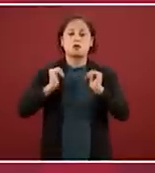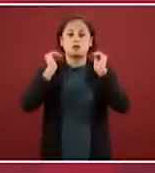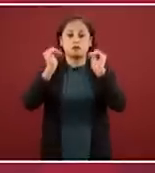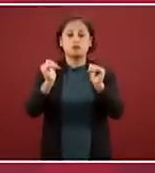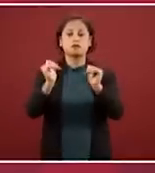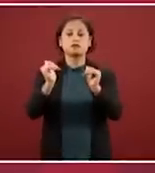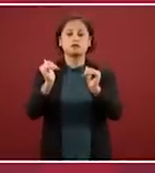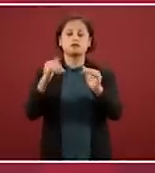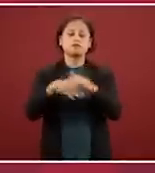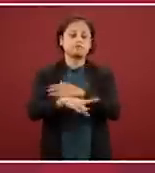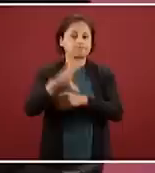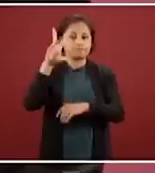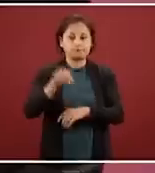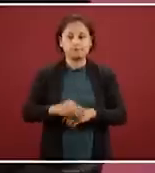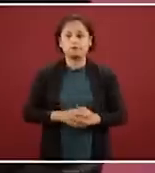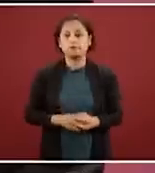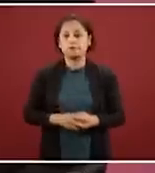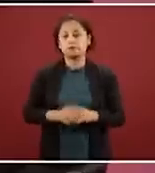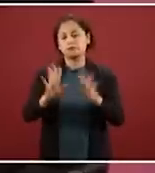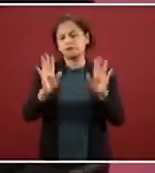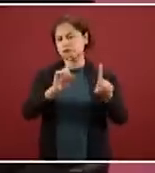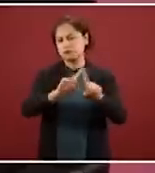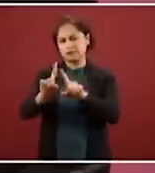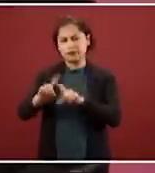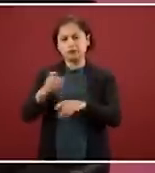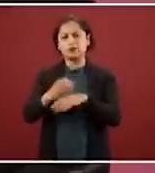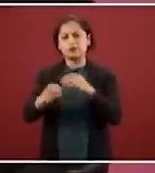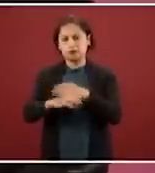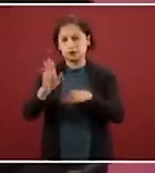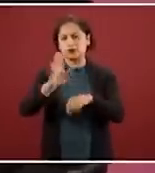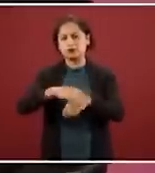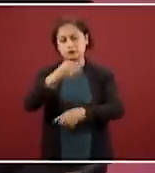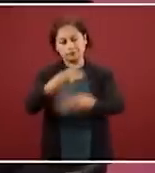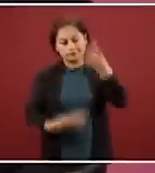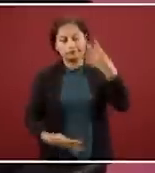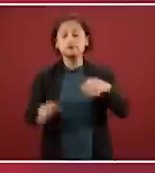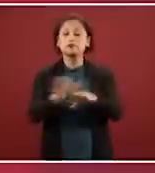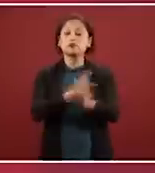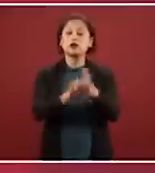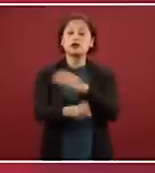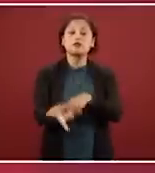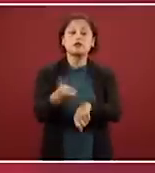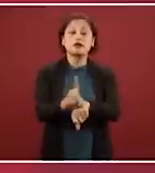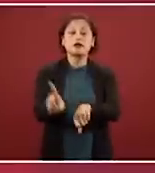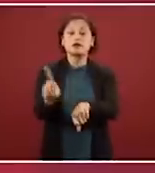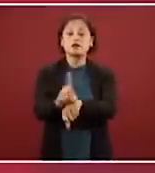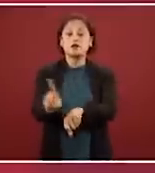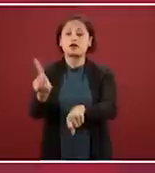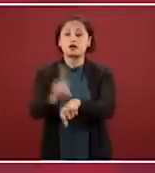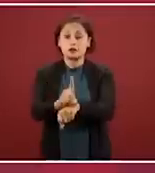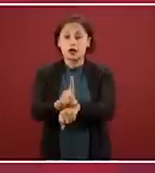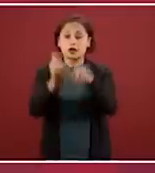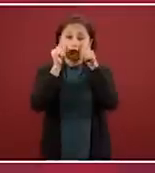Hay otras cosas, desde luego, el que todos los días atendamos el problema, como lo venimos